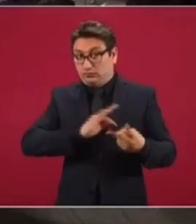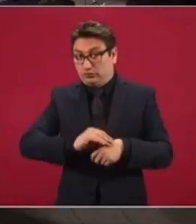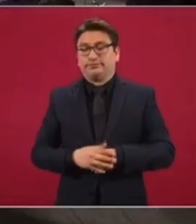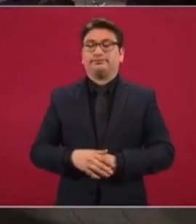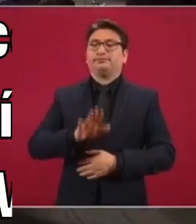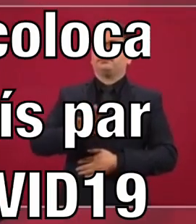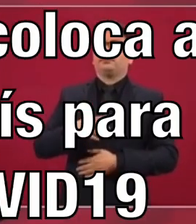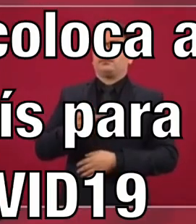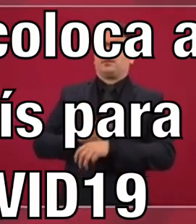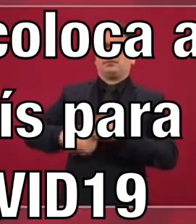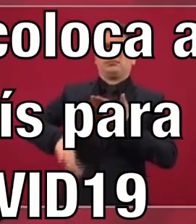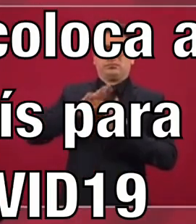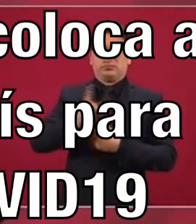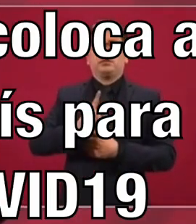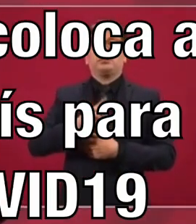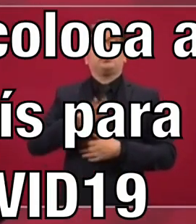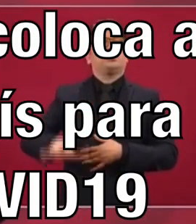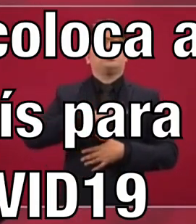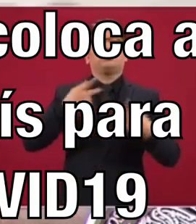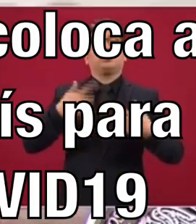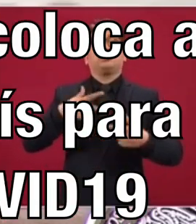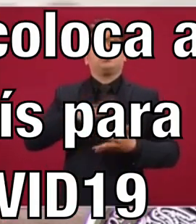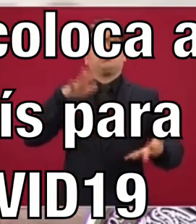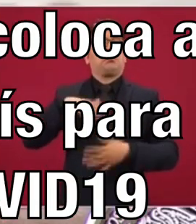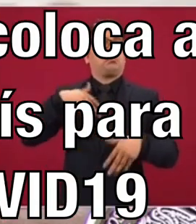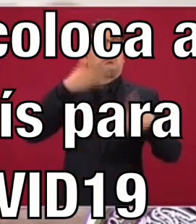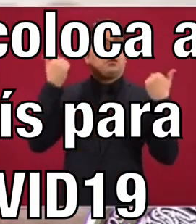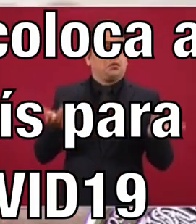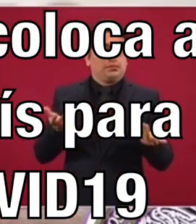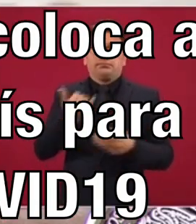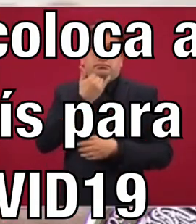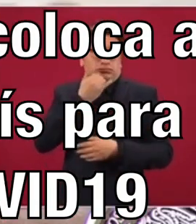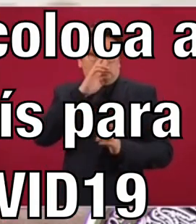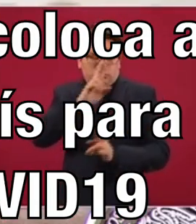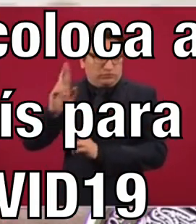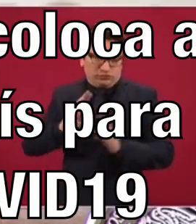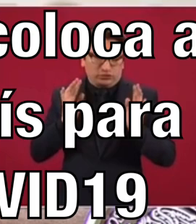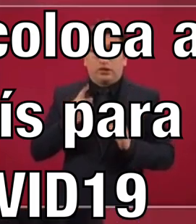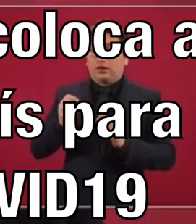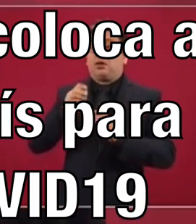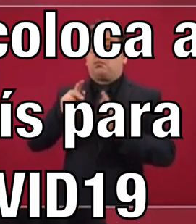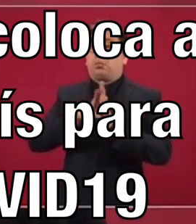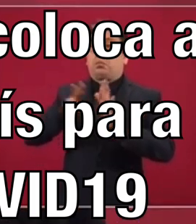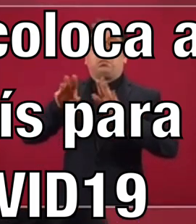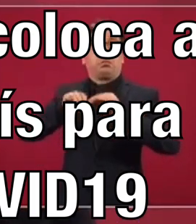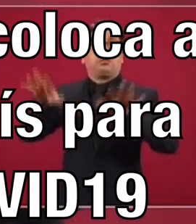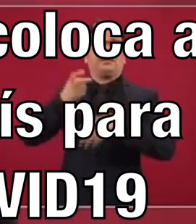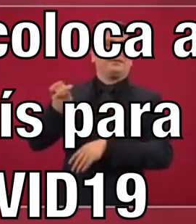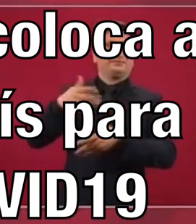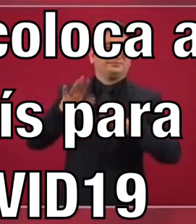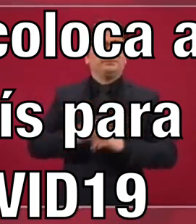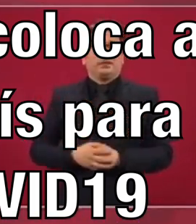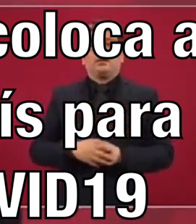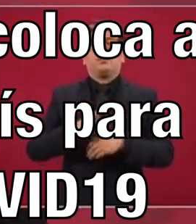No afecta en nada. La mayoría de la gente ni siquiera se entera, con todo respeto, ¿no?, a estas publicaciones.